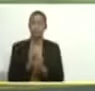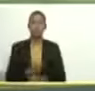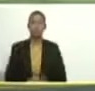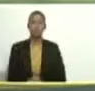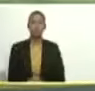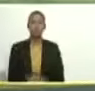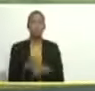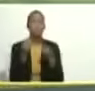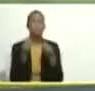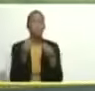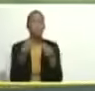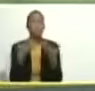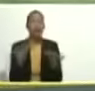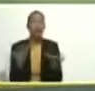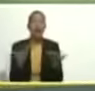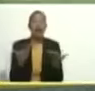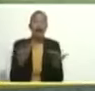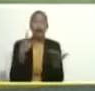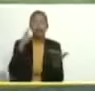precisamente para ajustar la agenda.